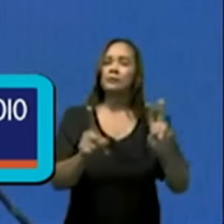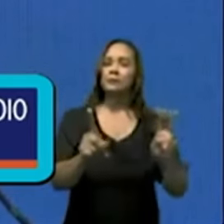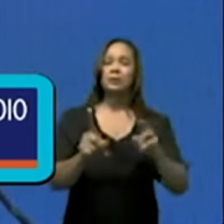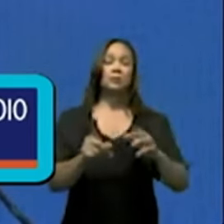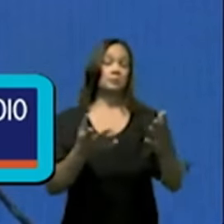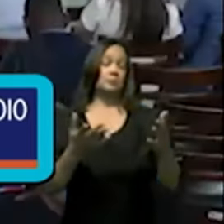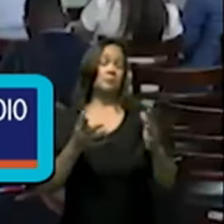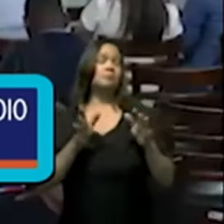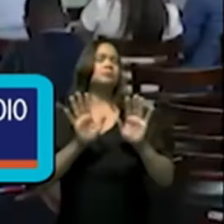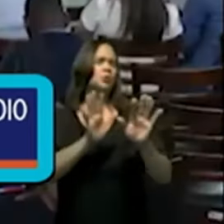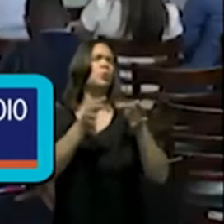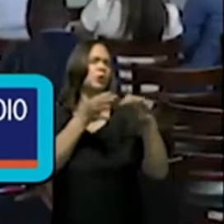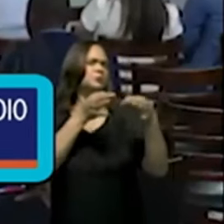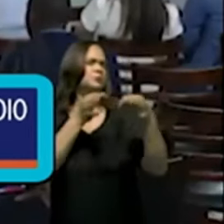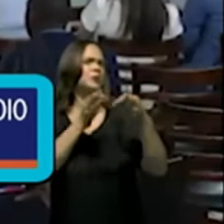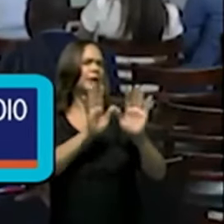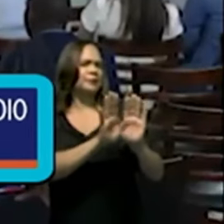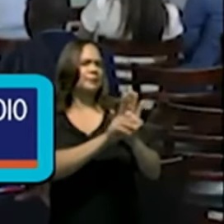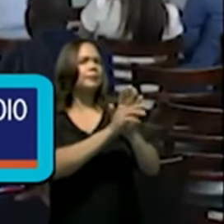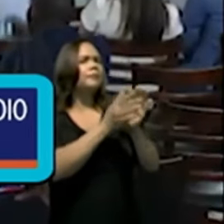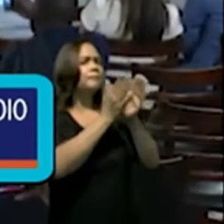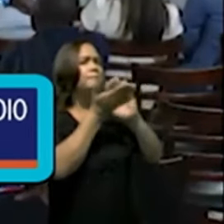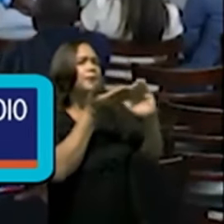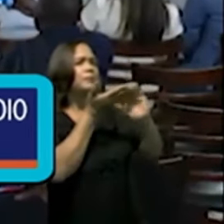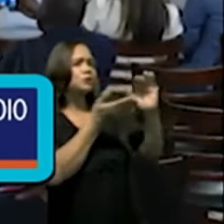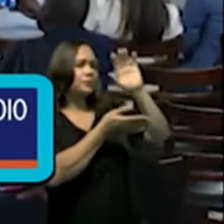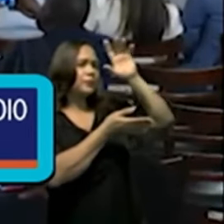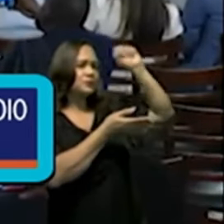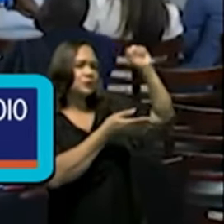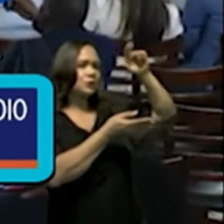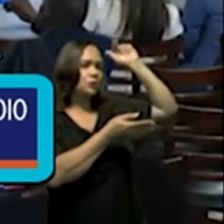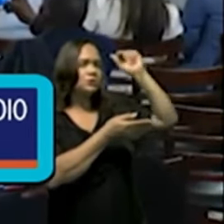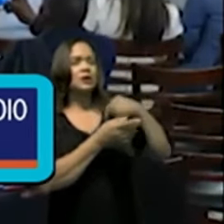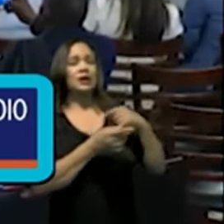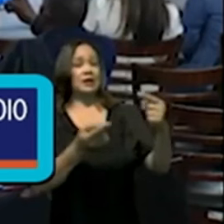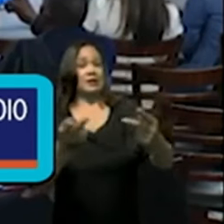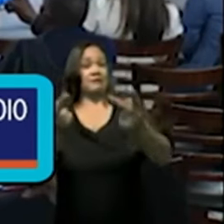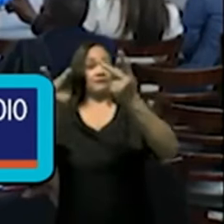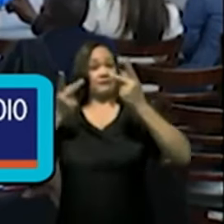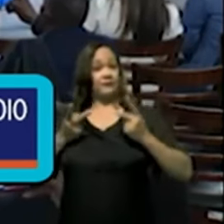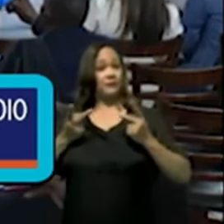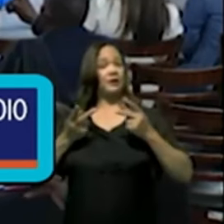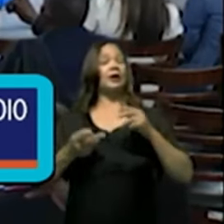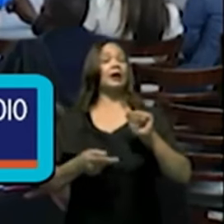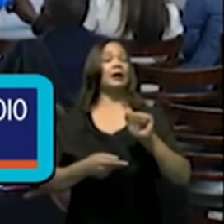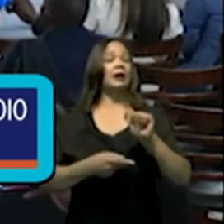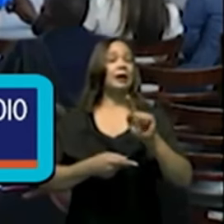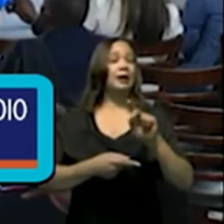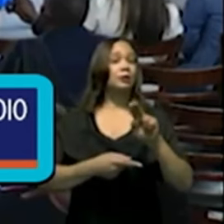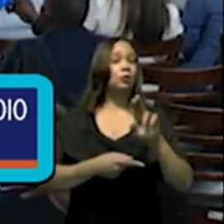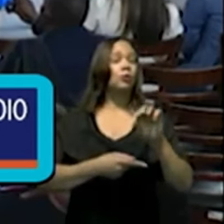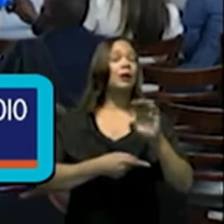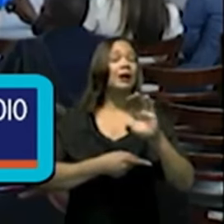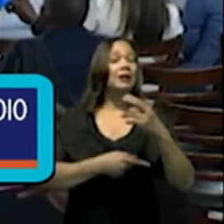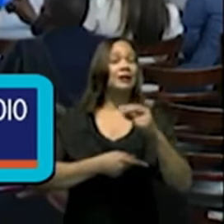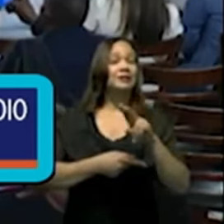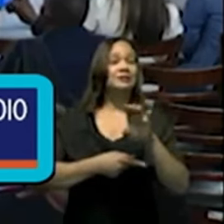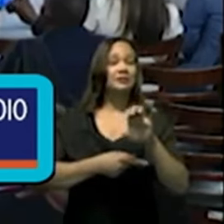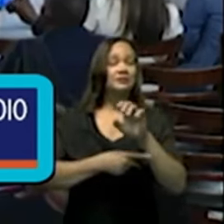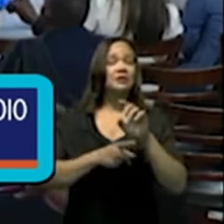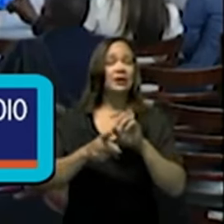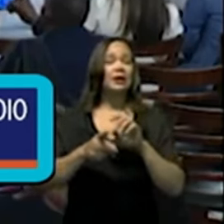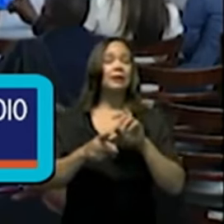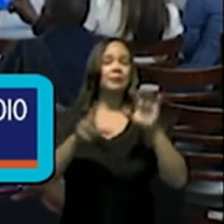presidente me permite una indiscreción, yo la voy a decir. Aquí vino a visitarnos Asdrúbal Chávez, el presidente